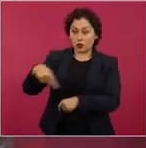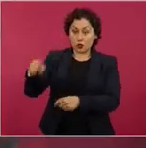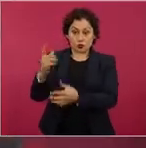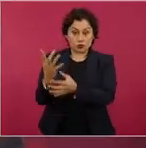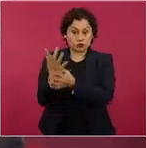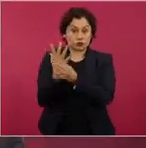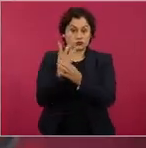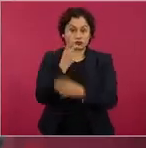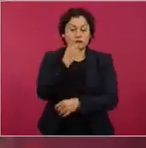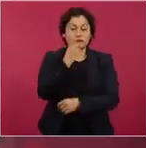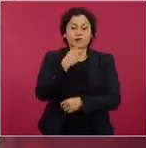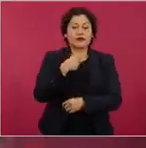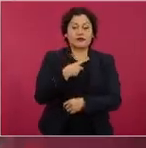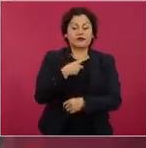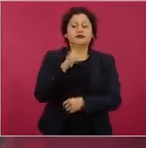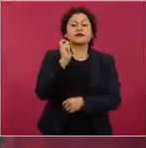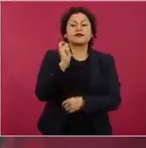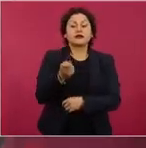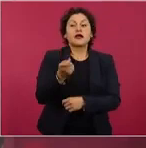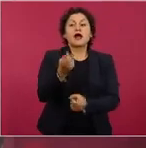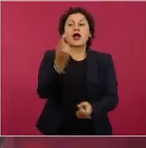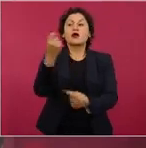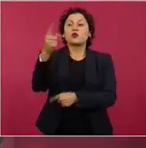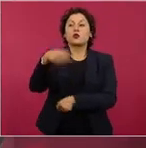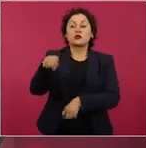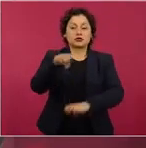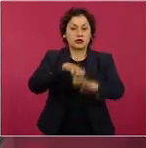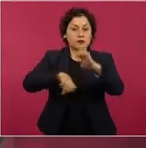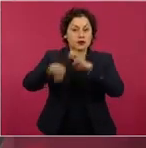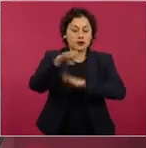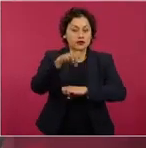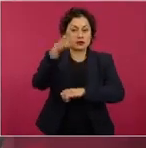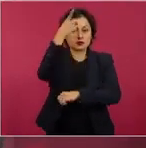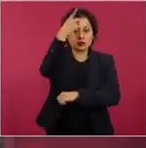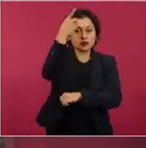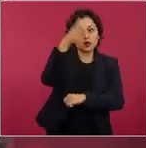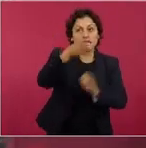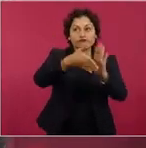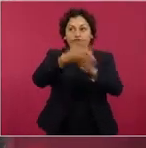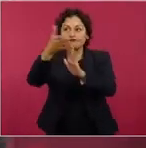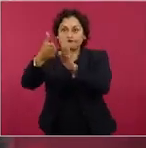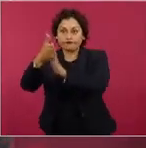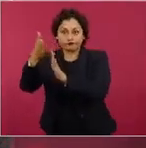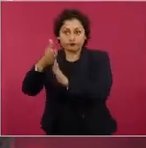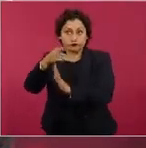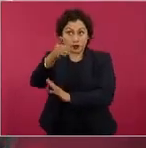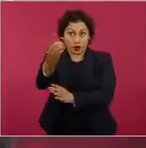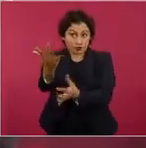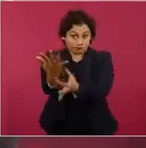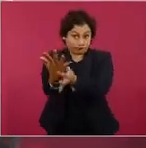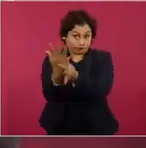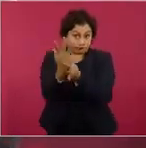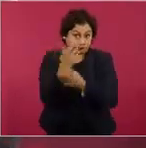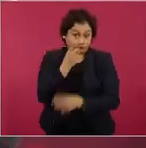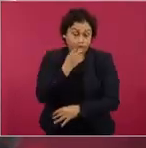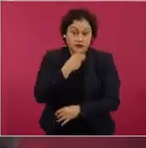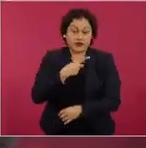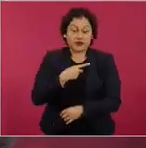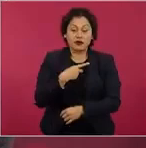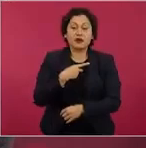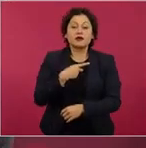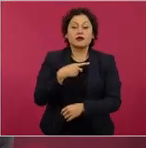fraccionadores o empresarios inmobiliarios, que es uno de los terrenos más